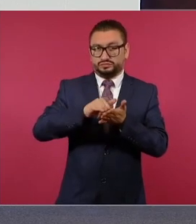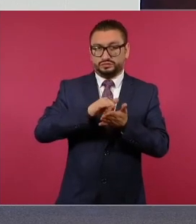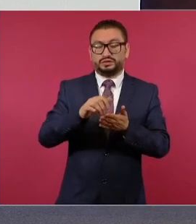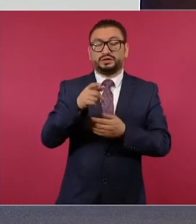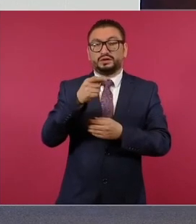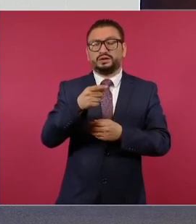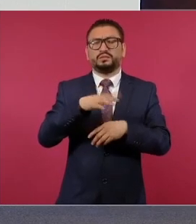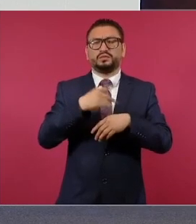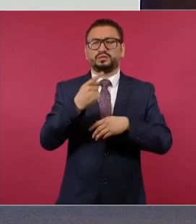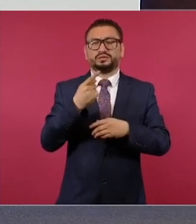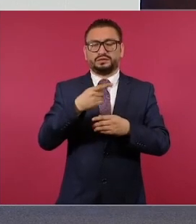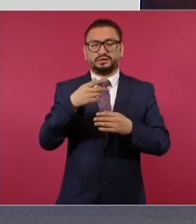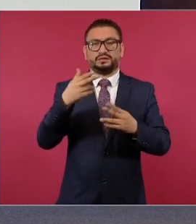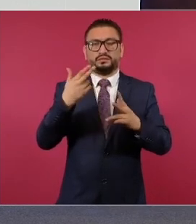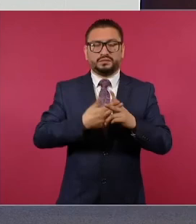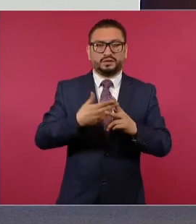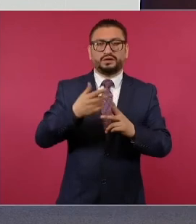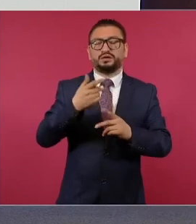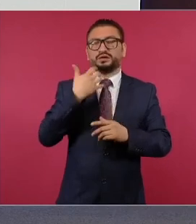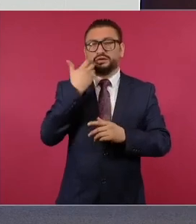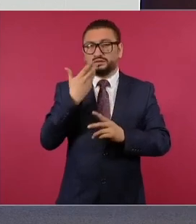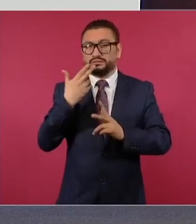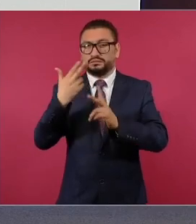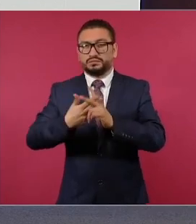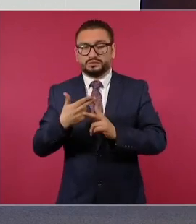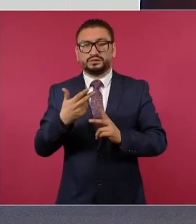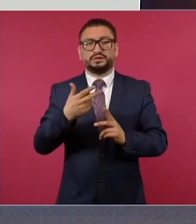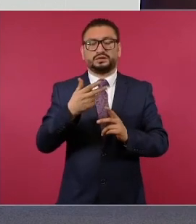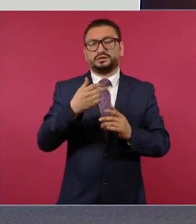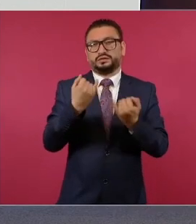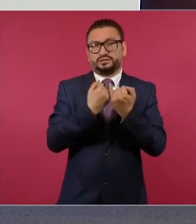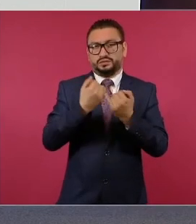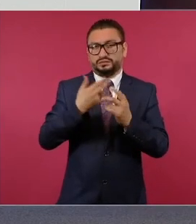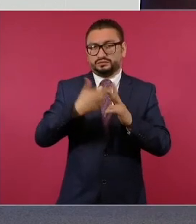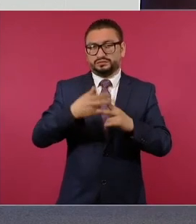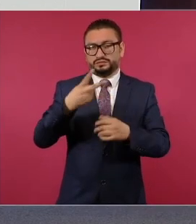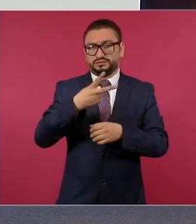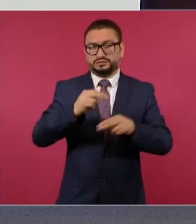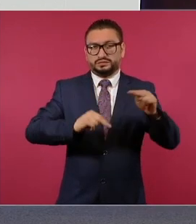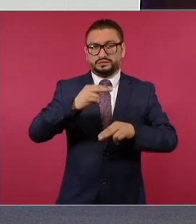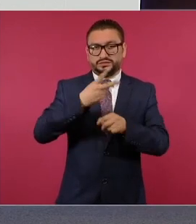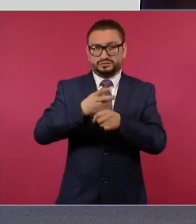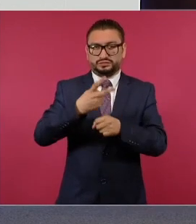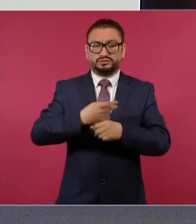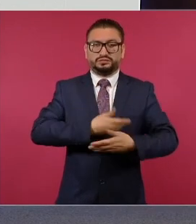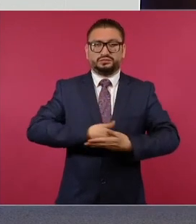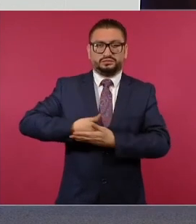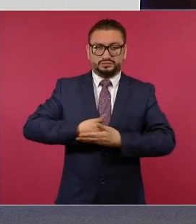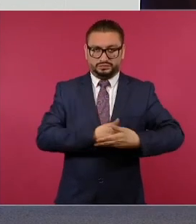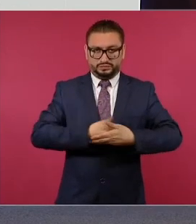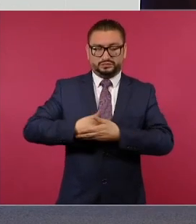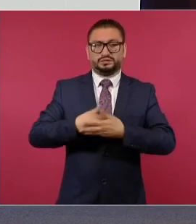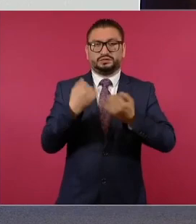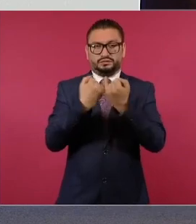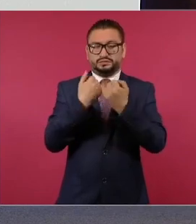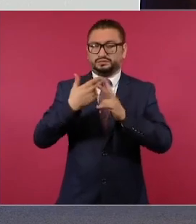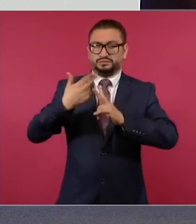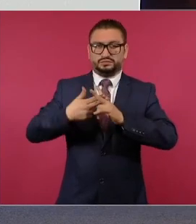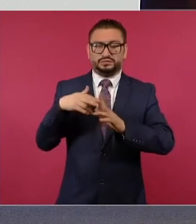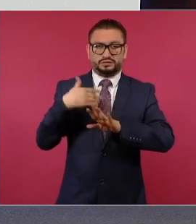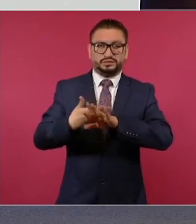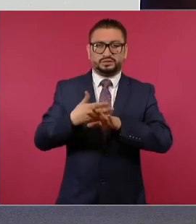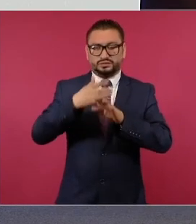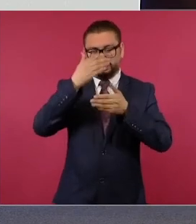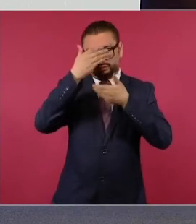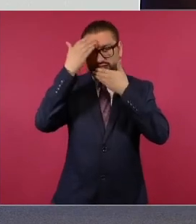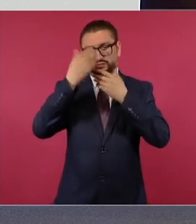por delitos como homicidio, tentativa de homicidio, homicidio en segundo grado de un bebé y homicidio intencional, toma de